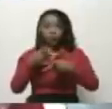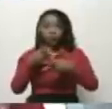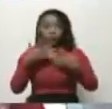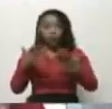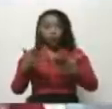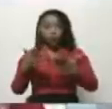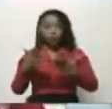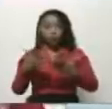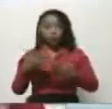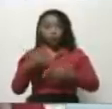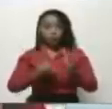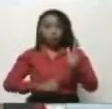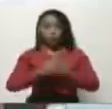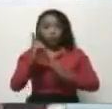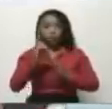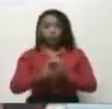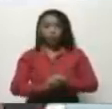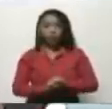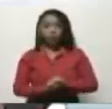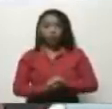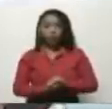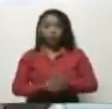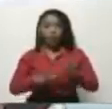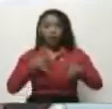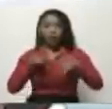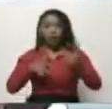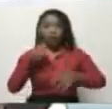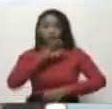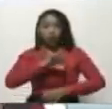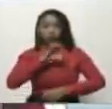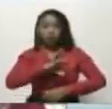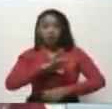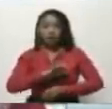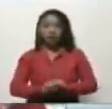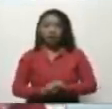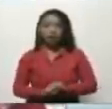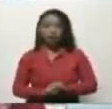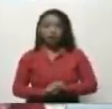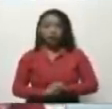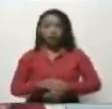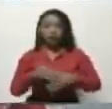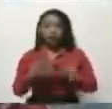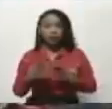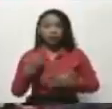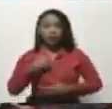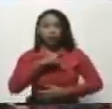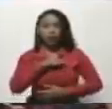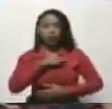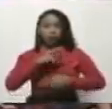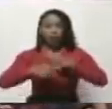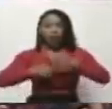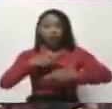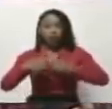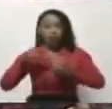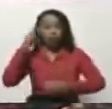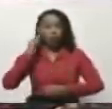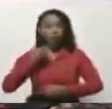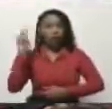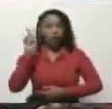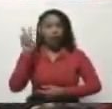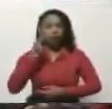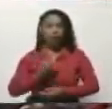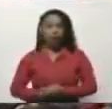se desarrolla un evento social trascendente que nosotros, la Revolución Bolivariana de